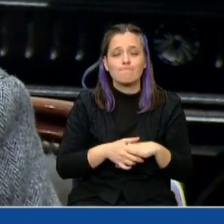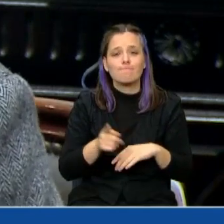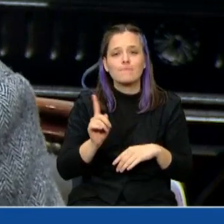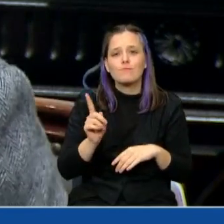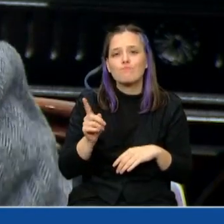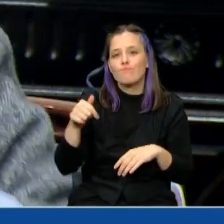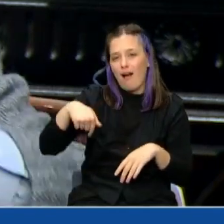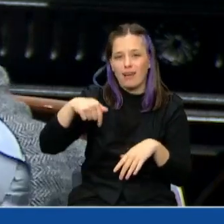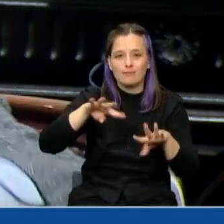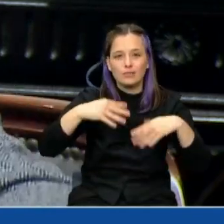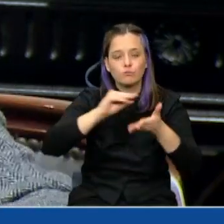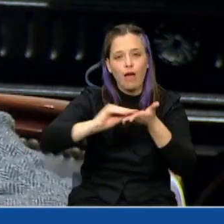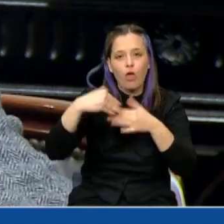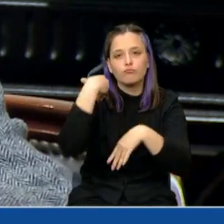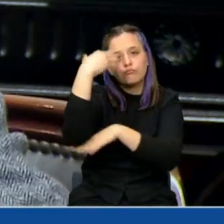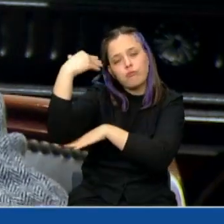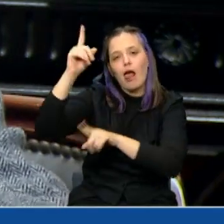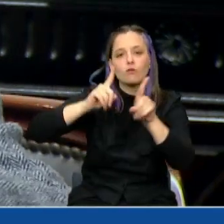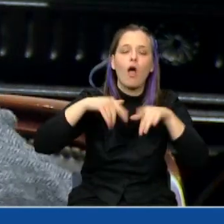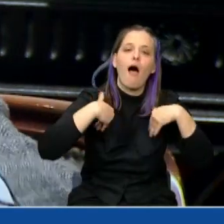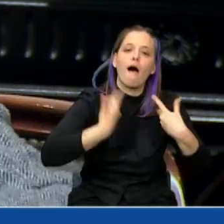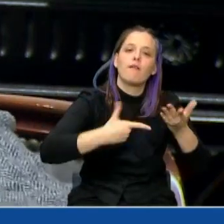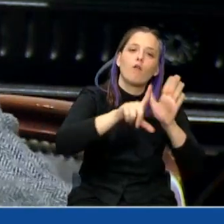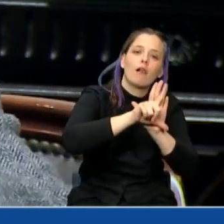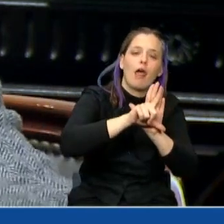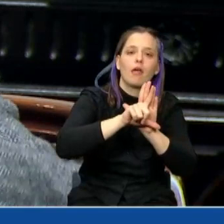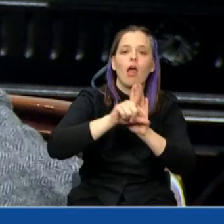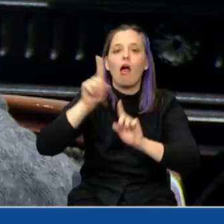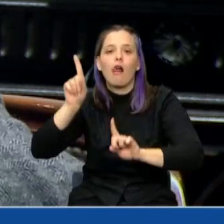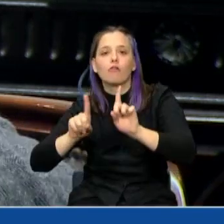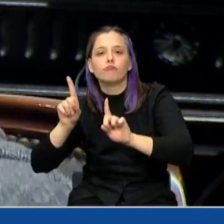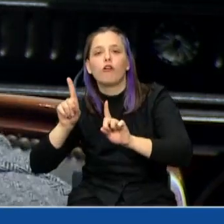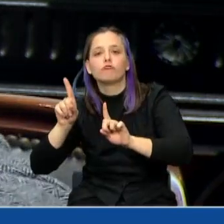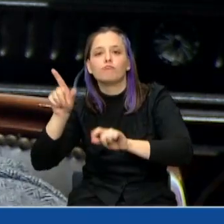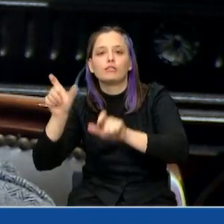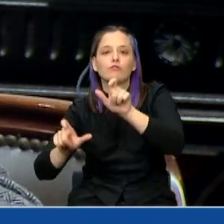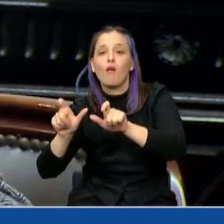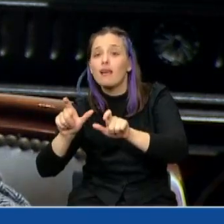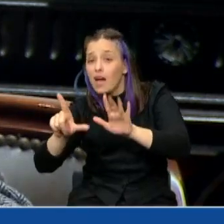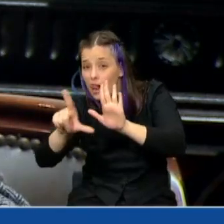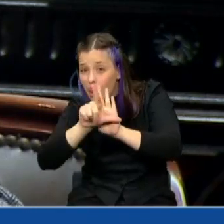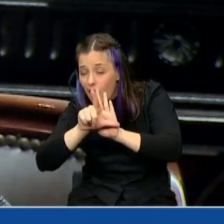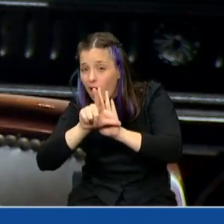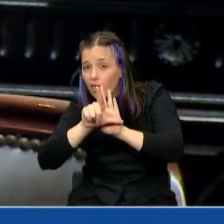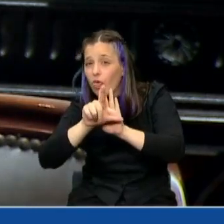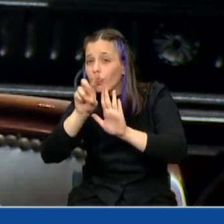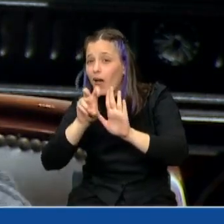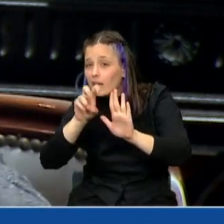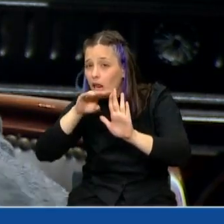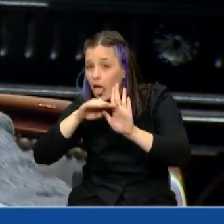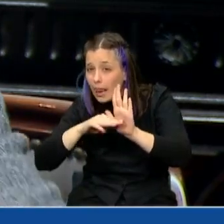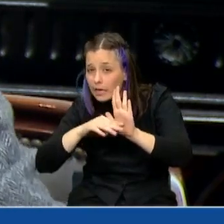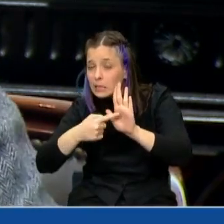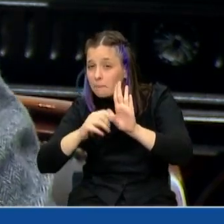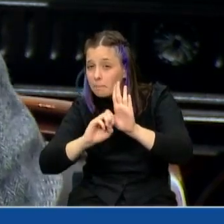escuchamos aquí discursos en favor de la ley y en favor de profundizar aún más eso que resultó ser